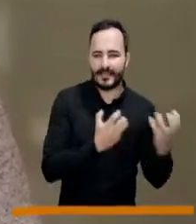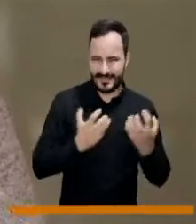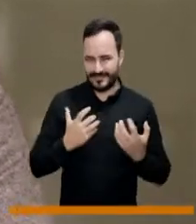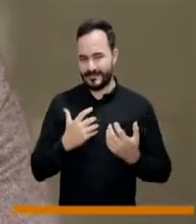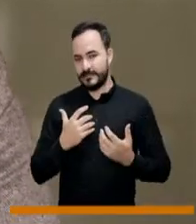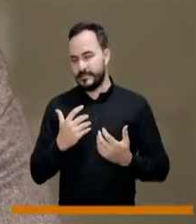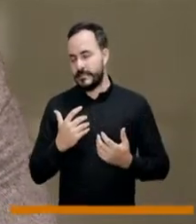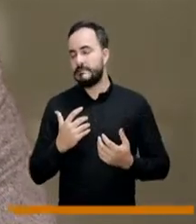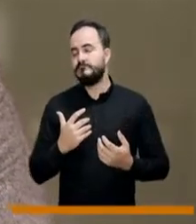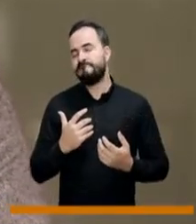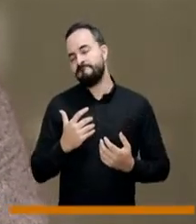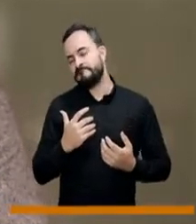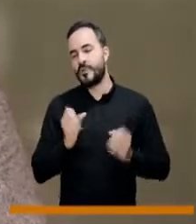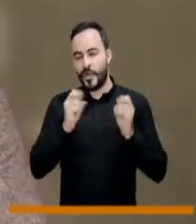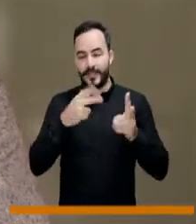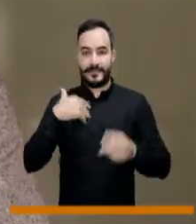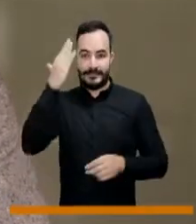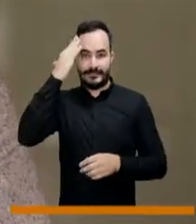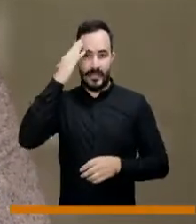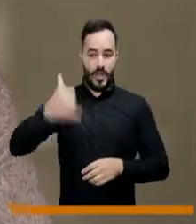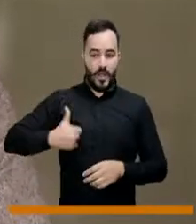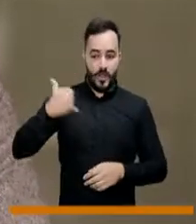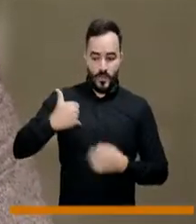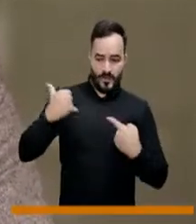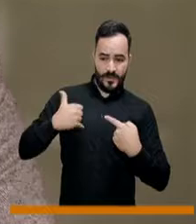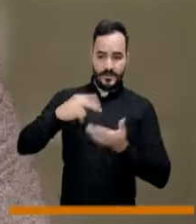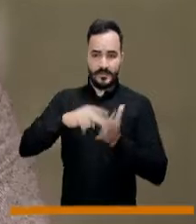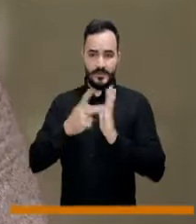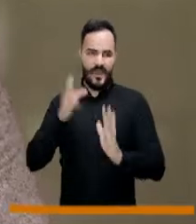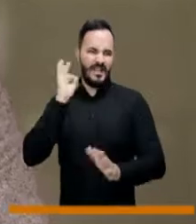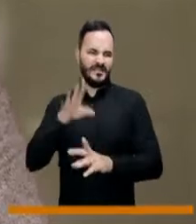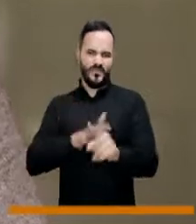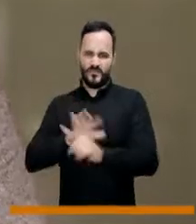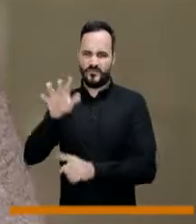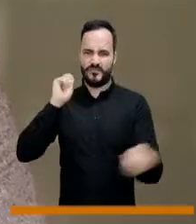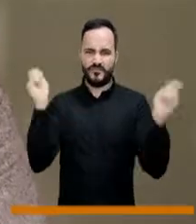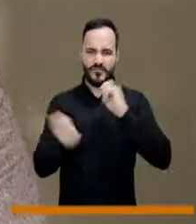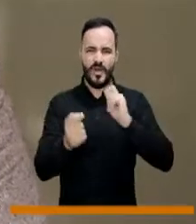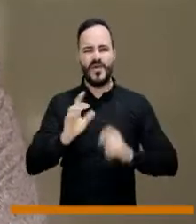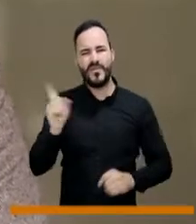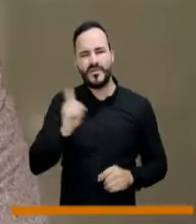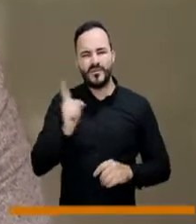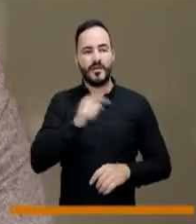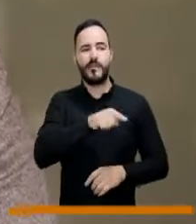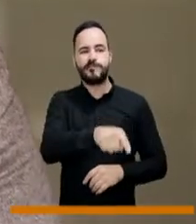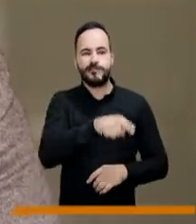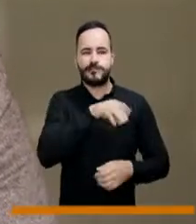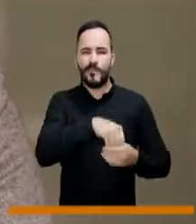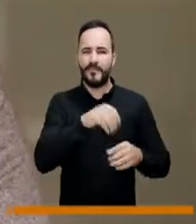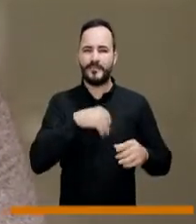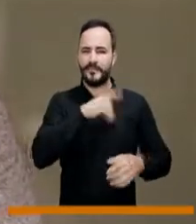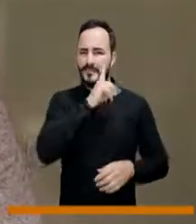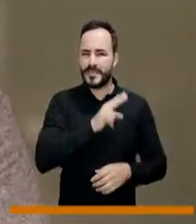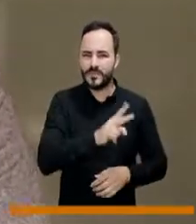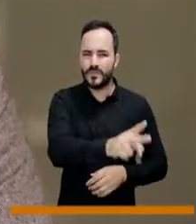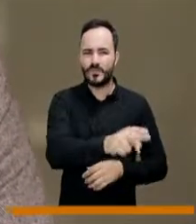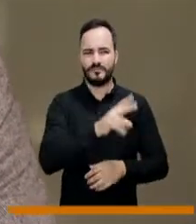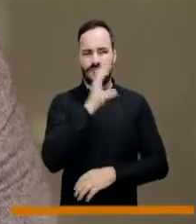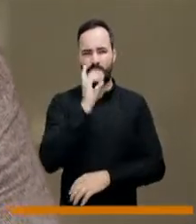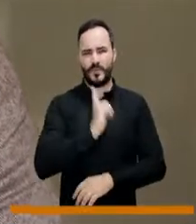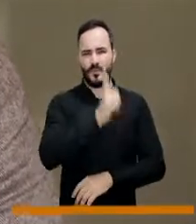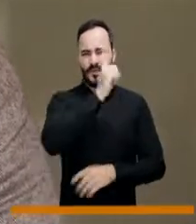de los jóvenes. Yo lo que creo es que los jóvenes per se no cambian nada, o sea, la edad no quiere decir que haya una transformación política. Lo importante es renovar